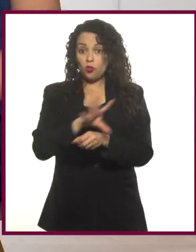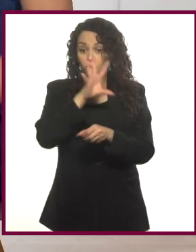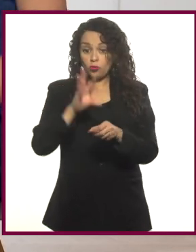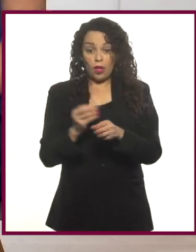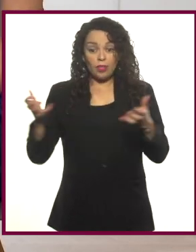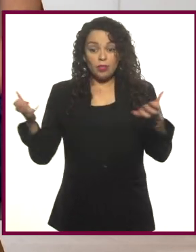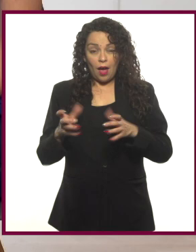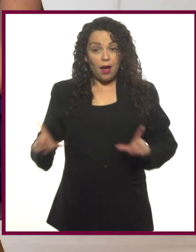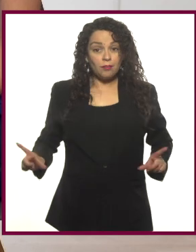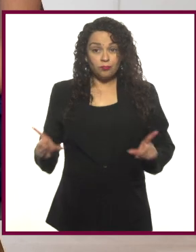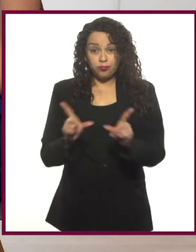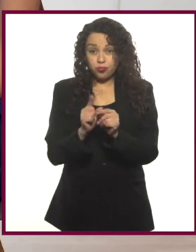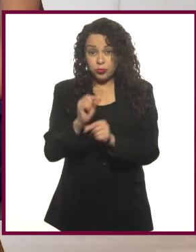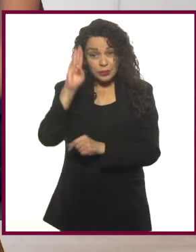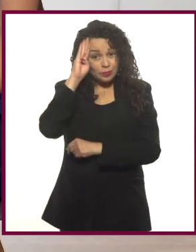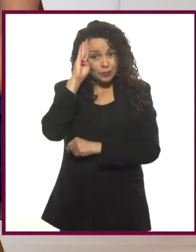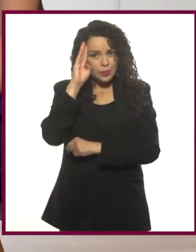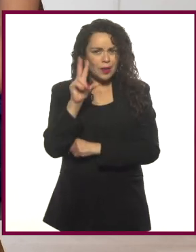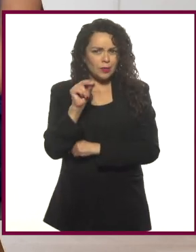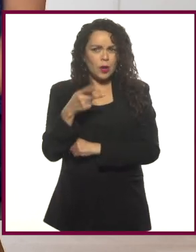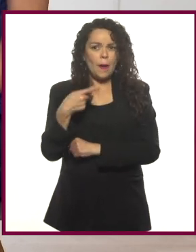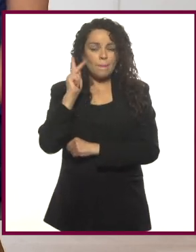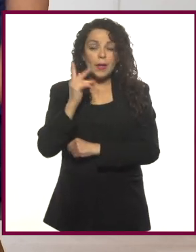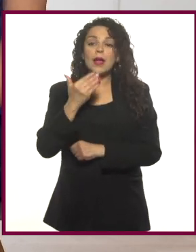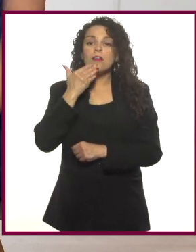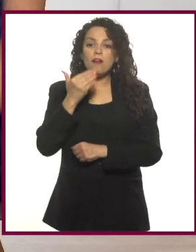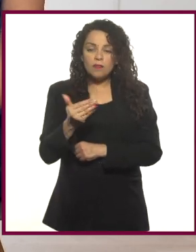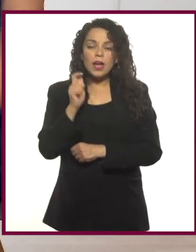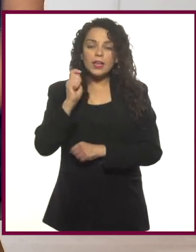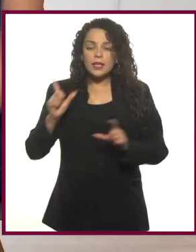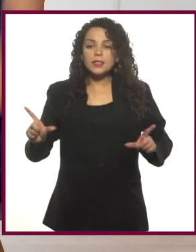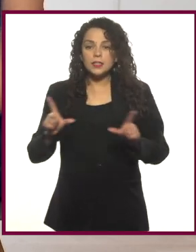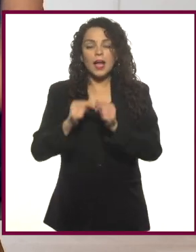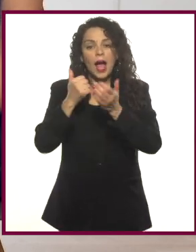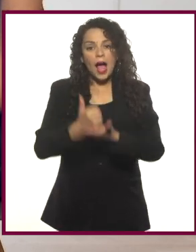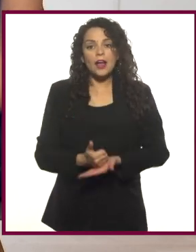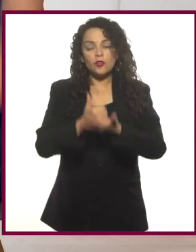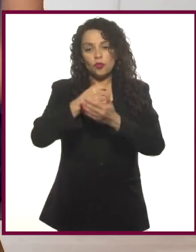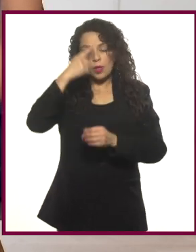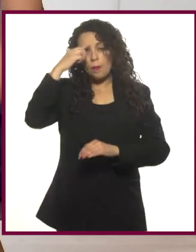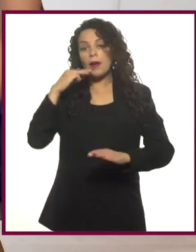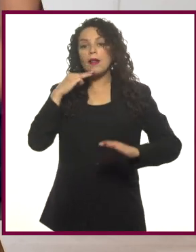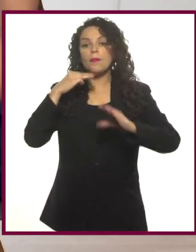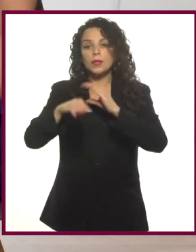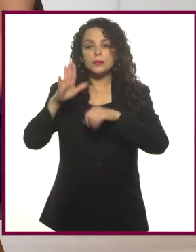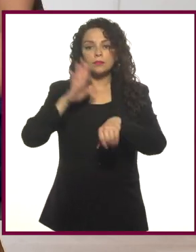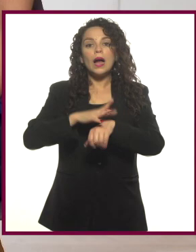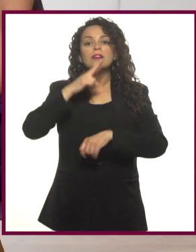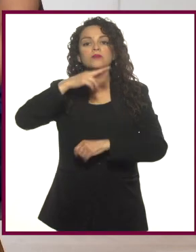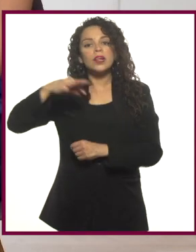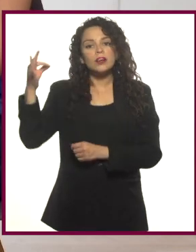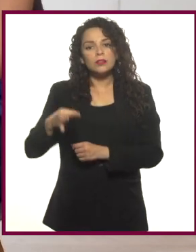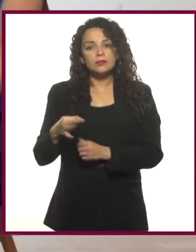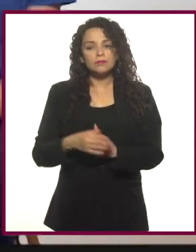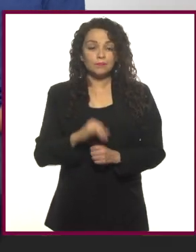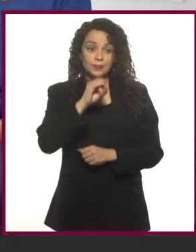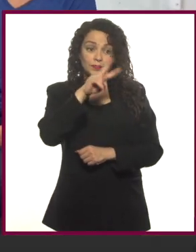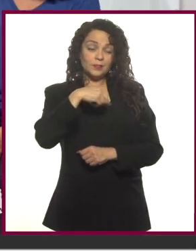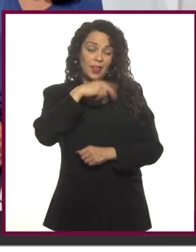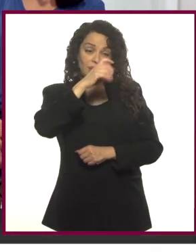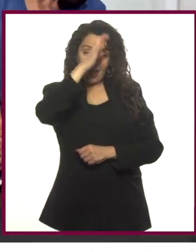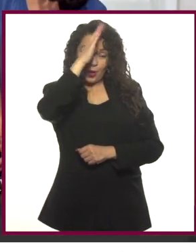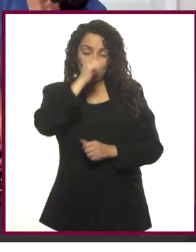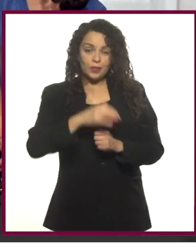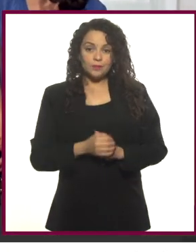trata de que todo lo que hagamos sea reducido al máximo, es bueno tener en cuenta lo que la síntesis nos sirve para enviar mensajes eficientes. Muy